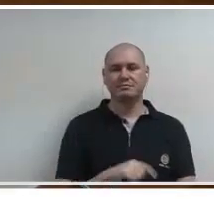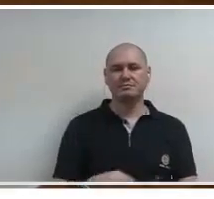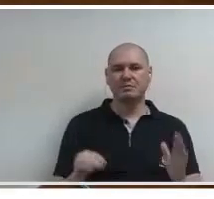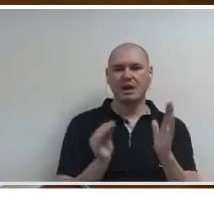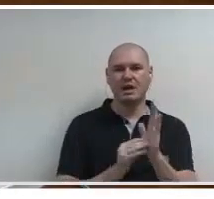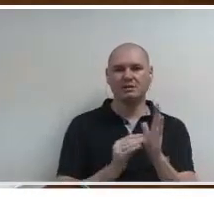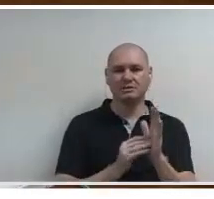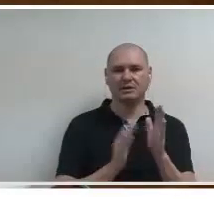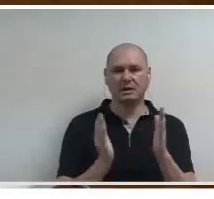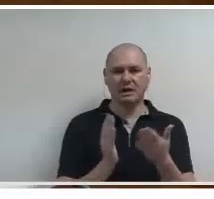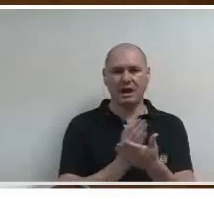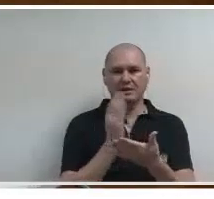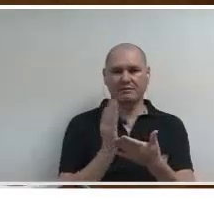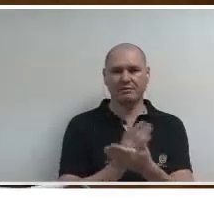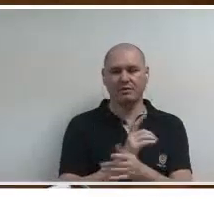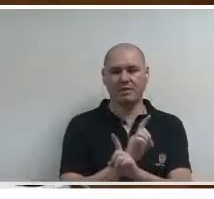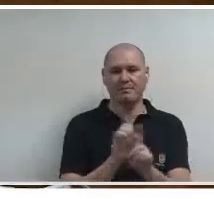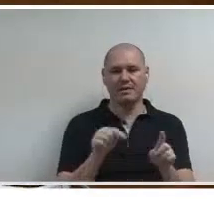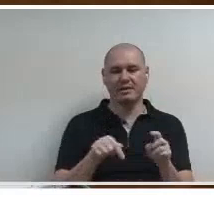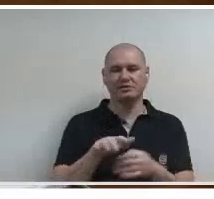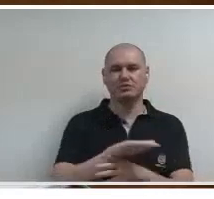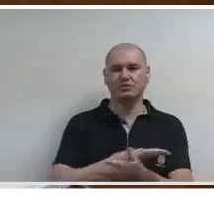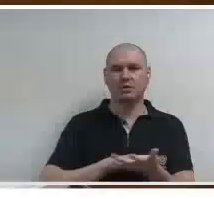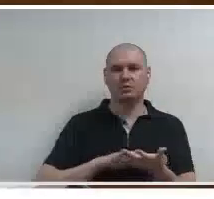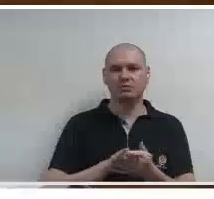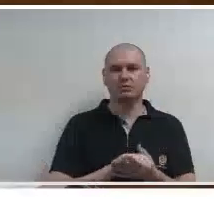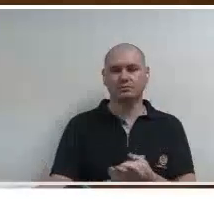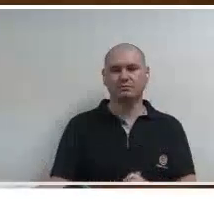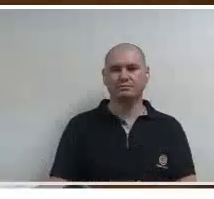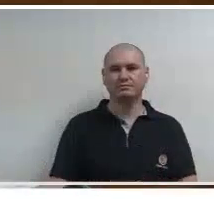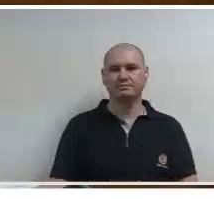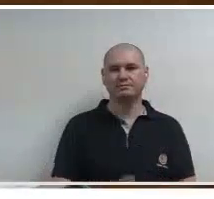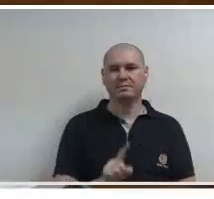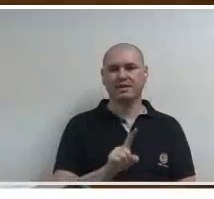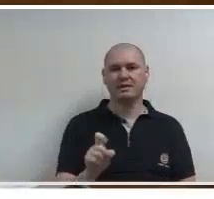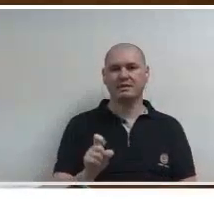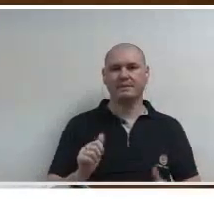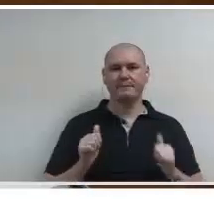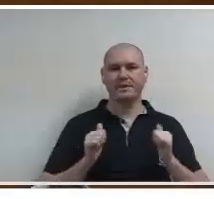causas en tema de fantaja oye clasifica ya UPEA ya ya